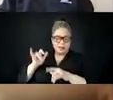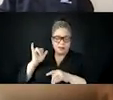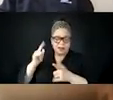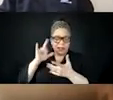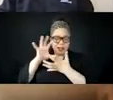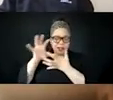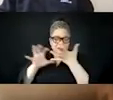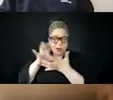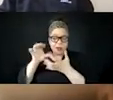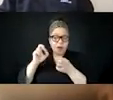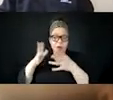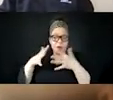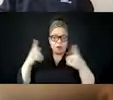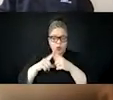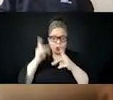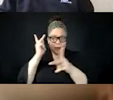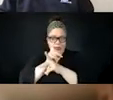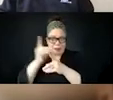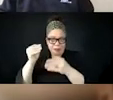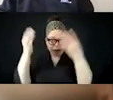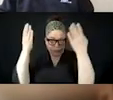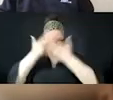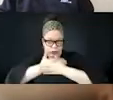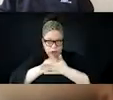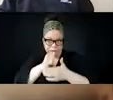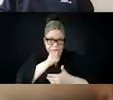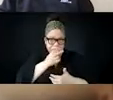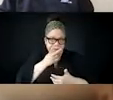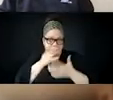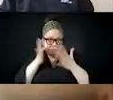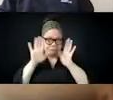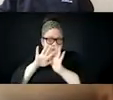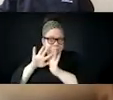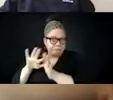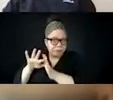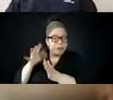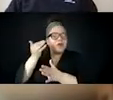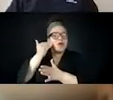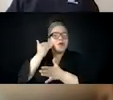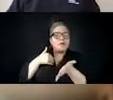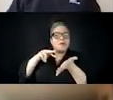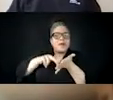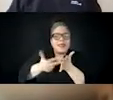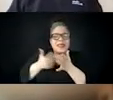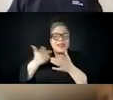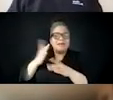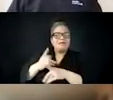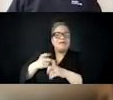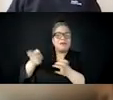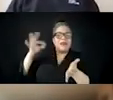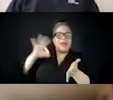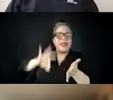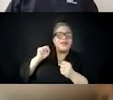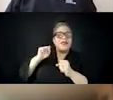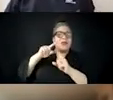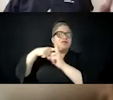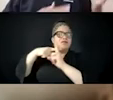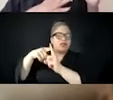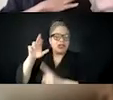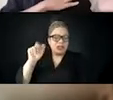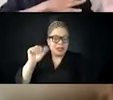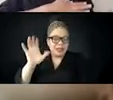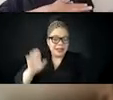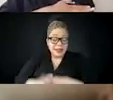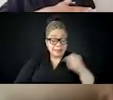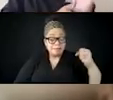sin el acceso a ese conocimiento entonces como poniendo a alguien en el blanco y las campañas de